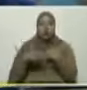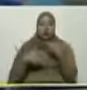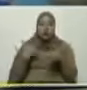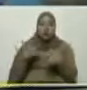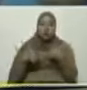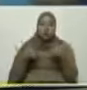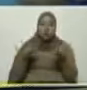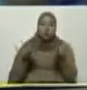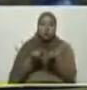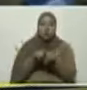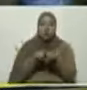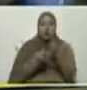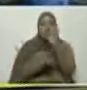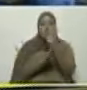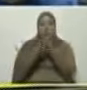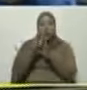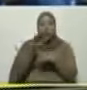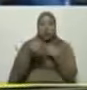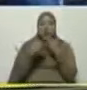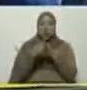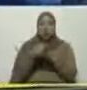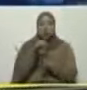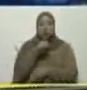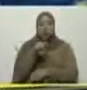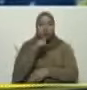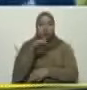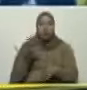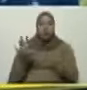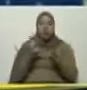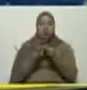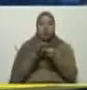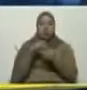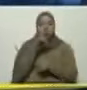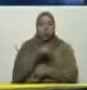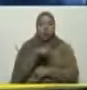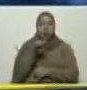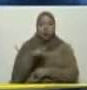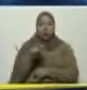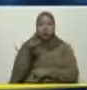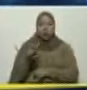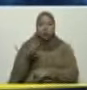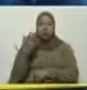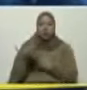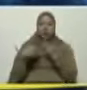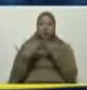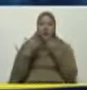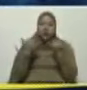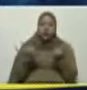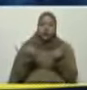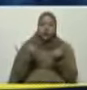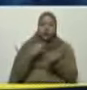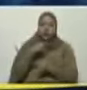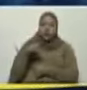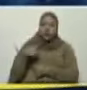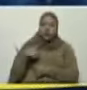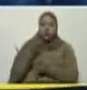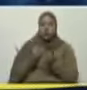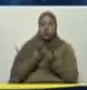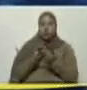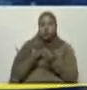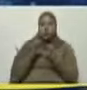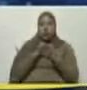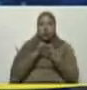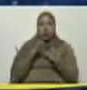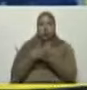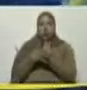a construir y a unir a la gente que deje que nosotros le toquemos el corazón y